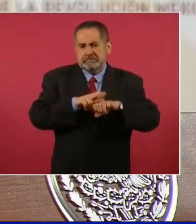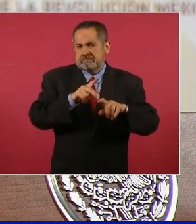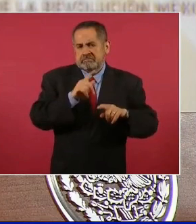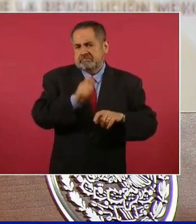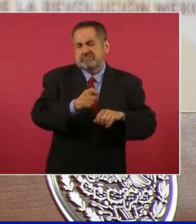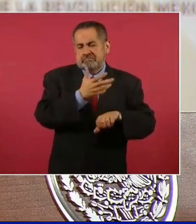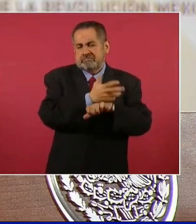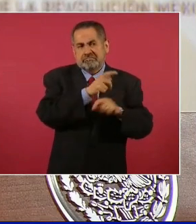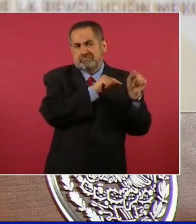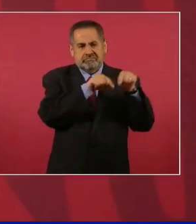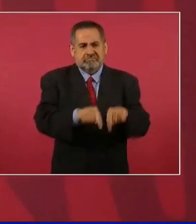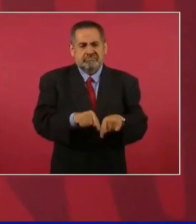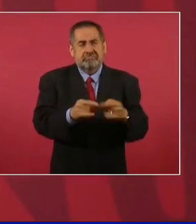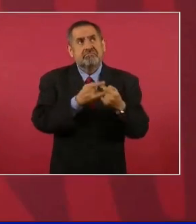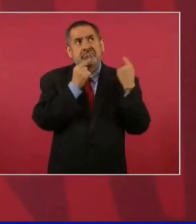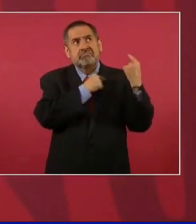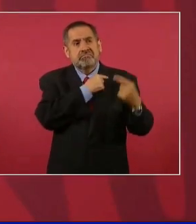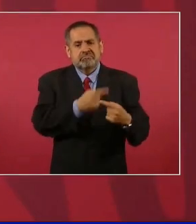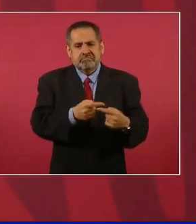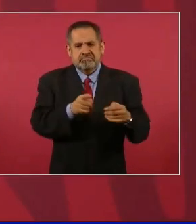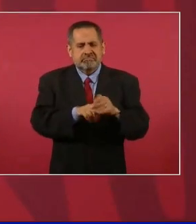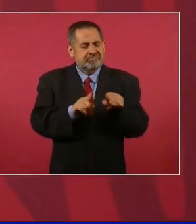que ha habido en toda la historia